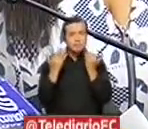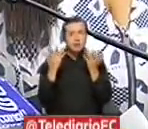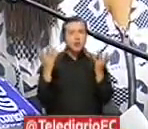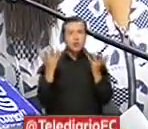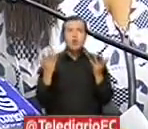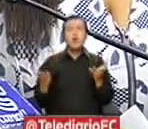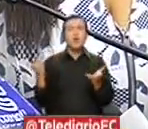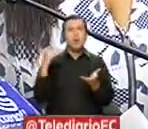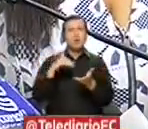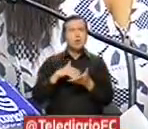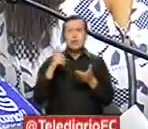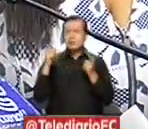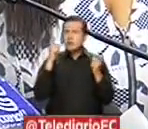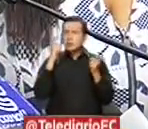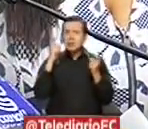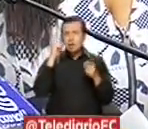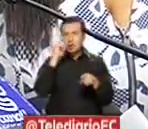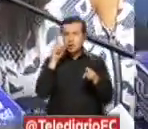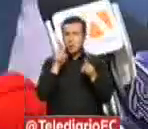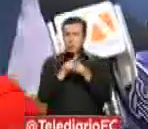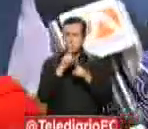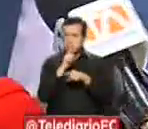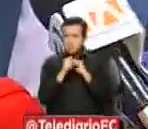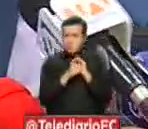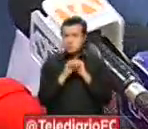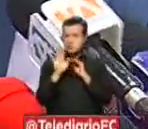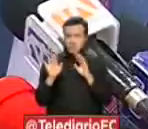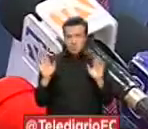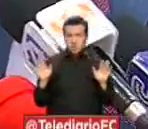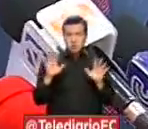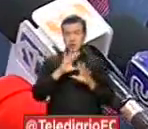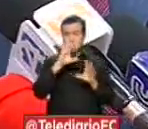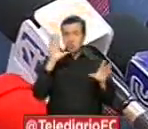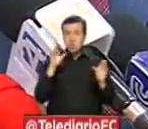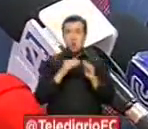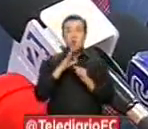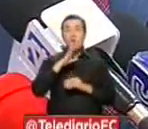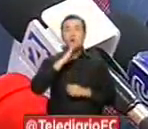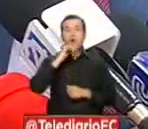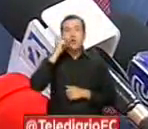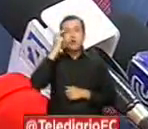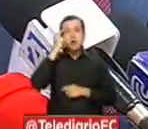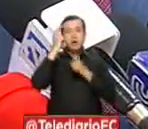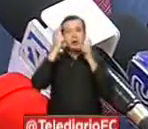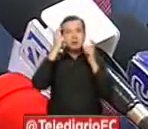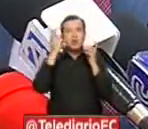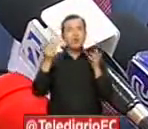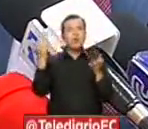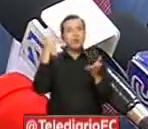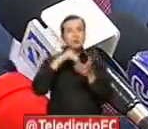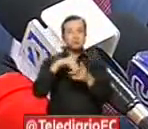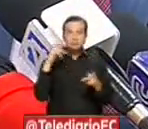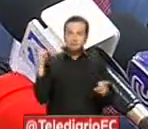intentando otra vez un acuerdo entre privados. Ese sistema del correato nuevamente